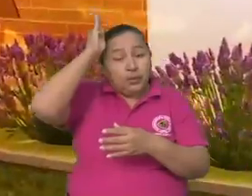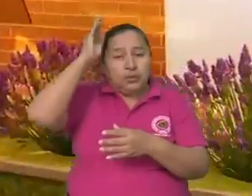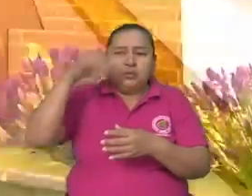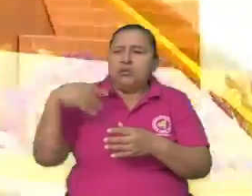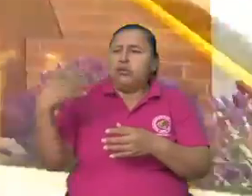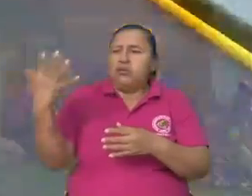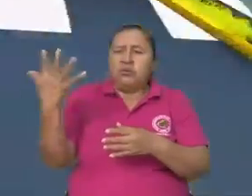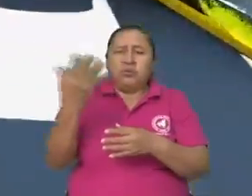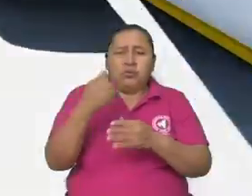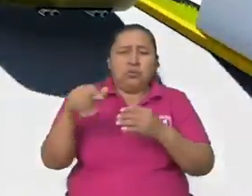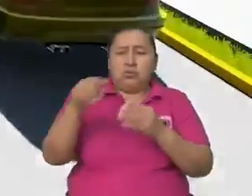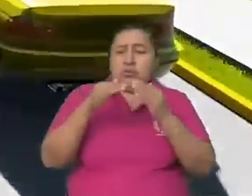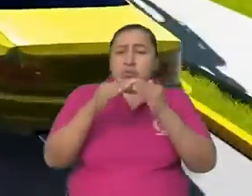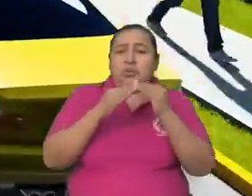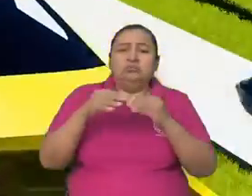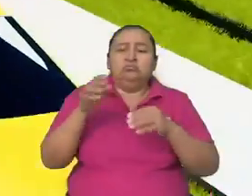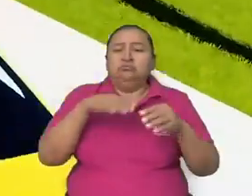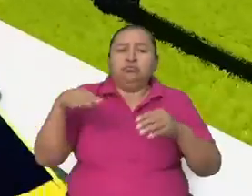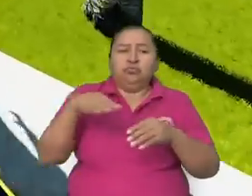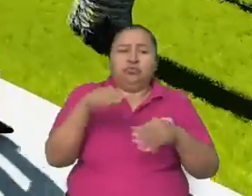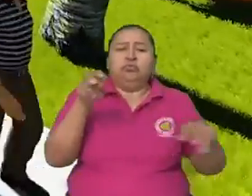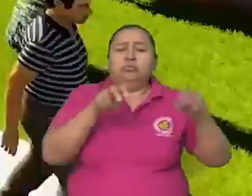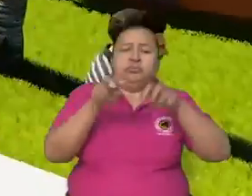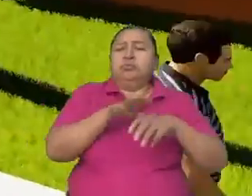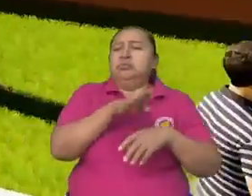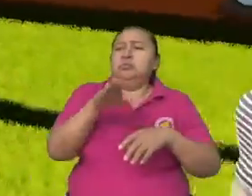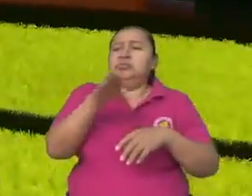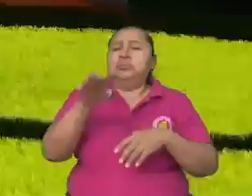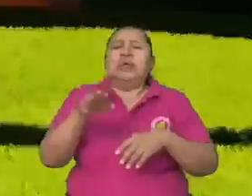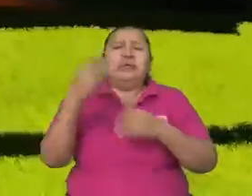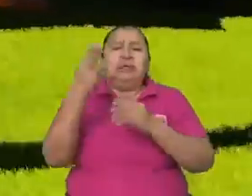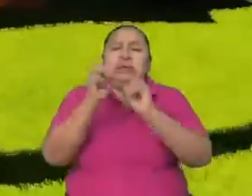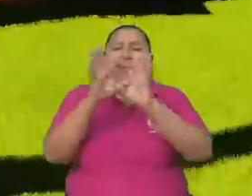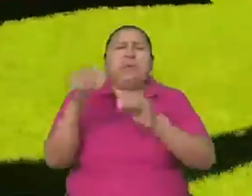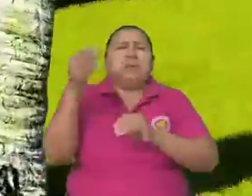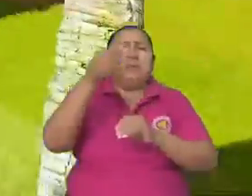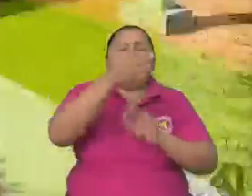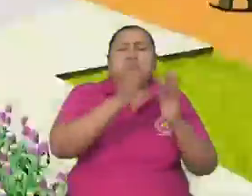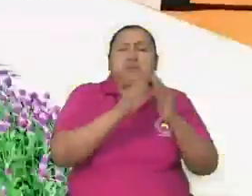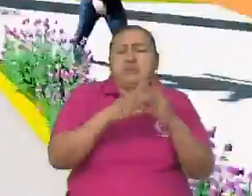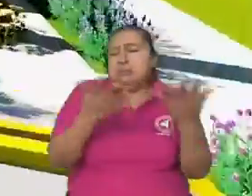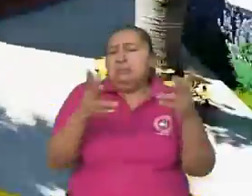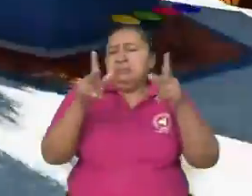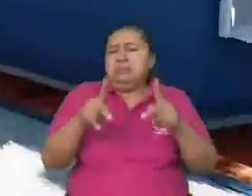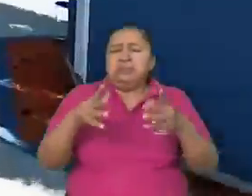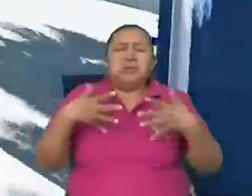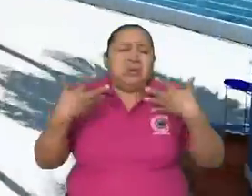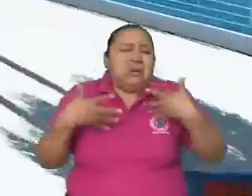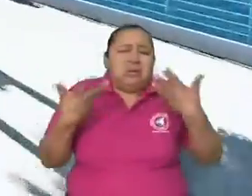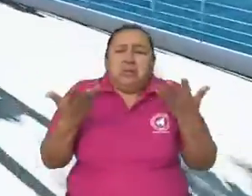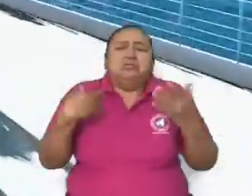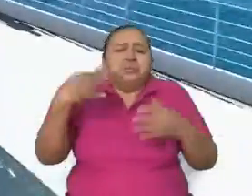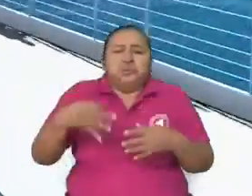toda la ciudad a recoger gente en la noche y los lleva ya a las 3 de la mañana para su casa. Entonces la gente se siente muy contenta porque